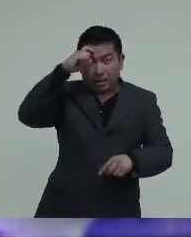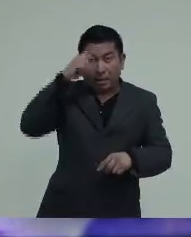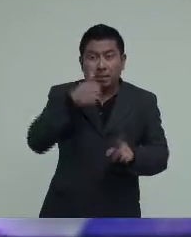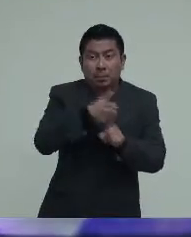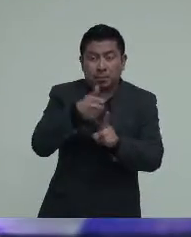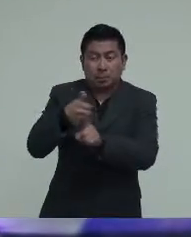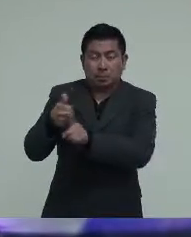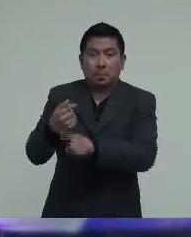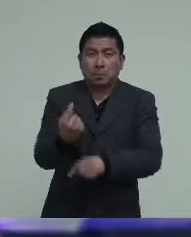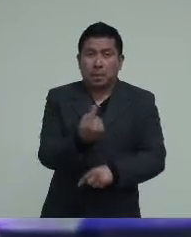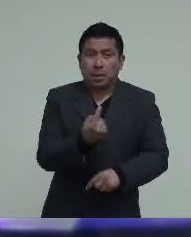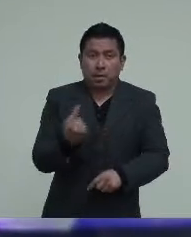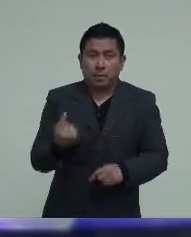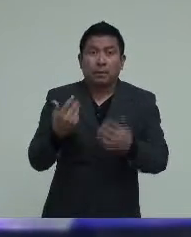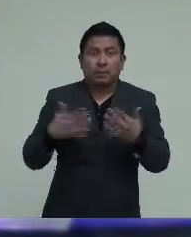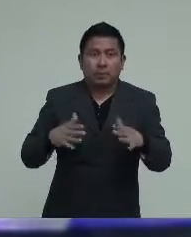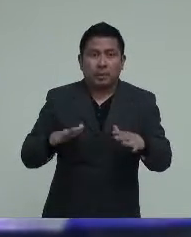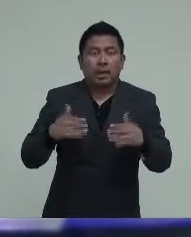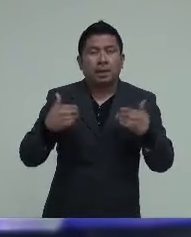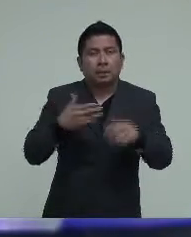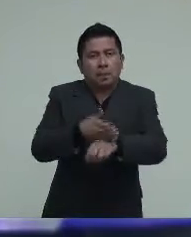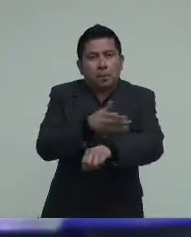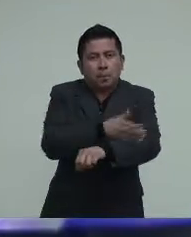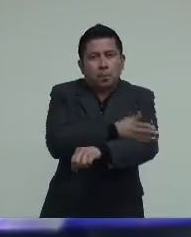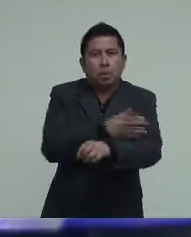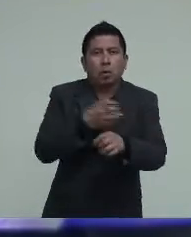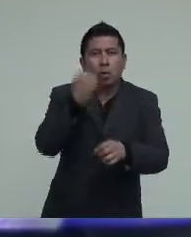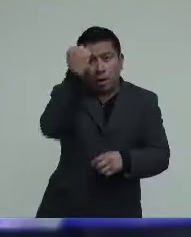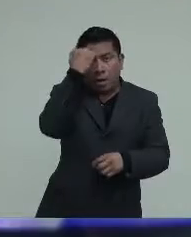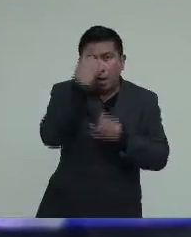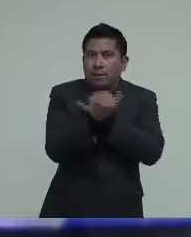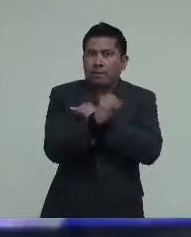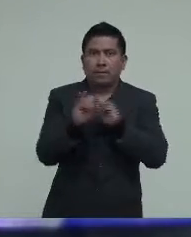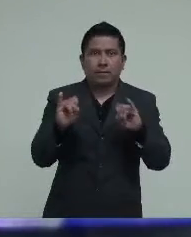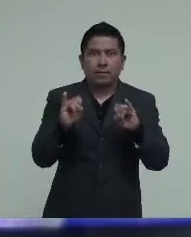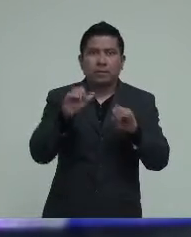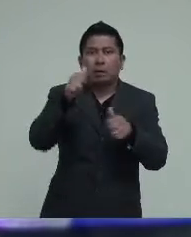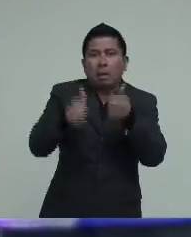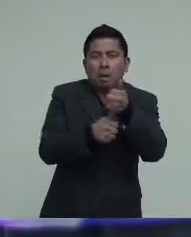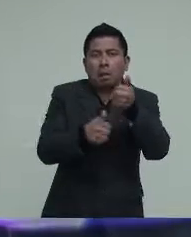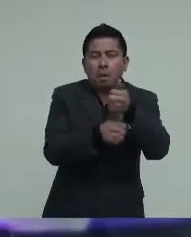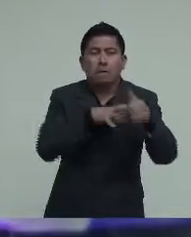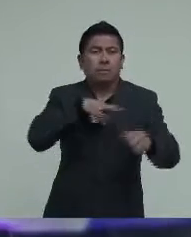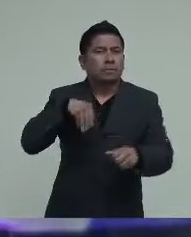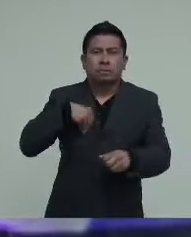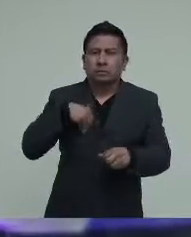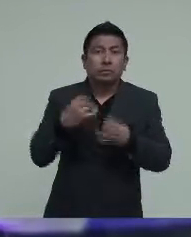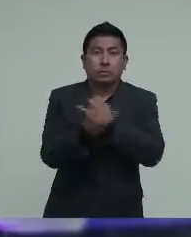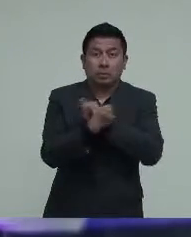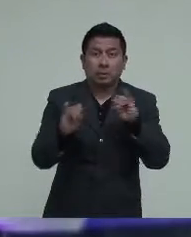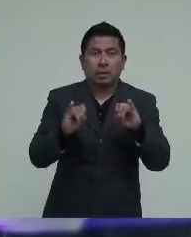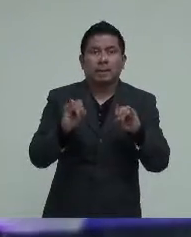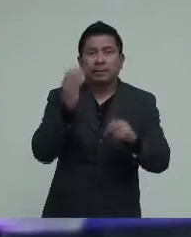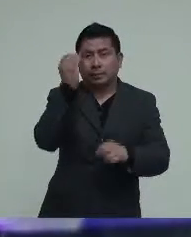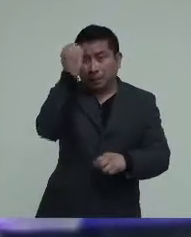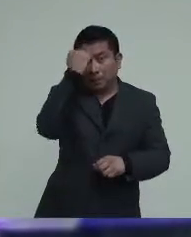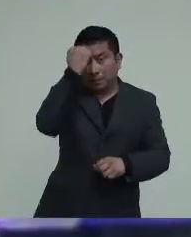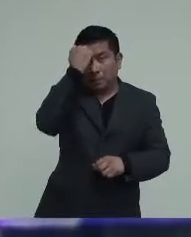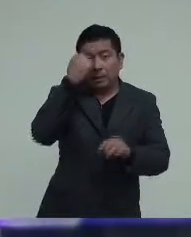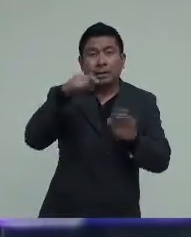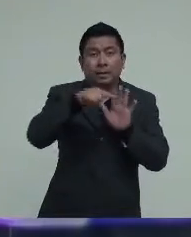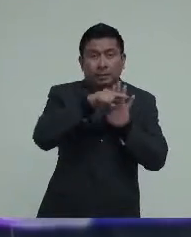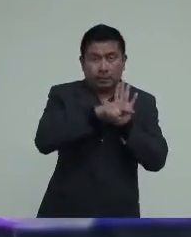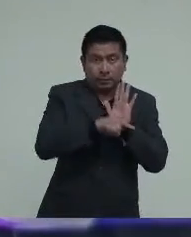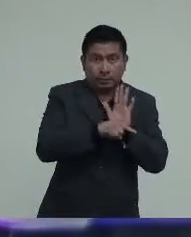como son personas que ya pues deben de irse independizando ya solas, entonces para que aprendan a como a tener